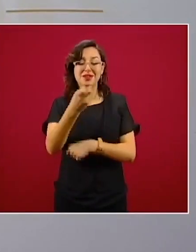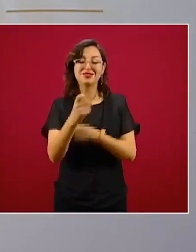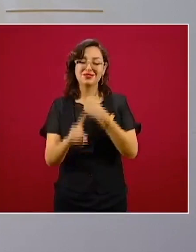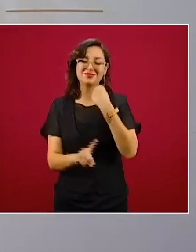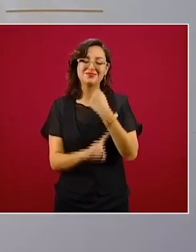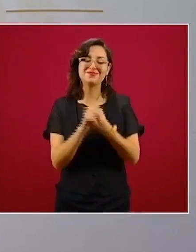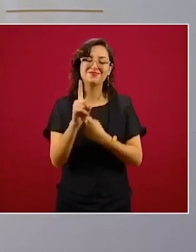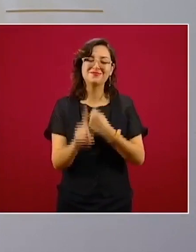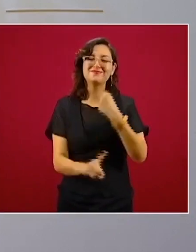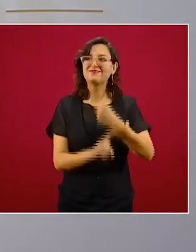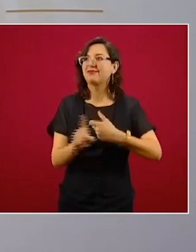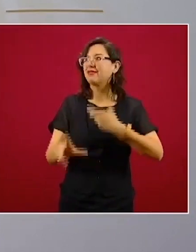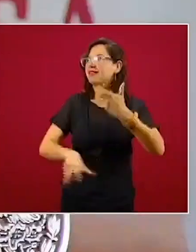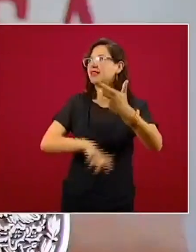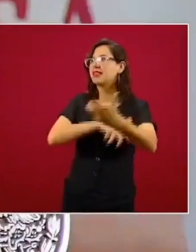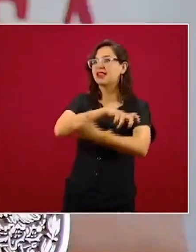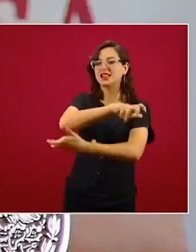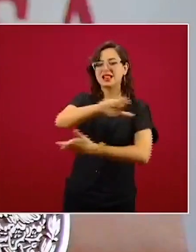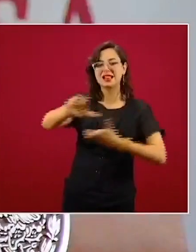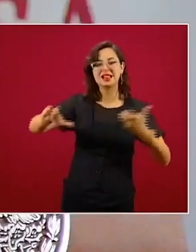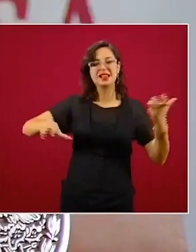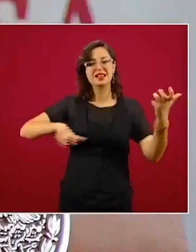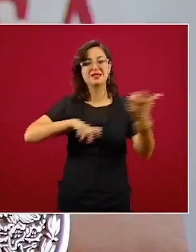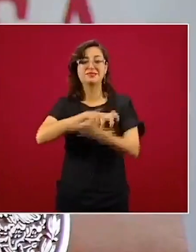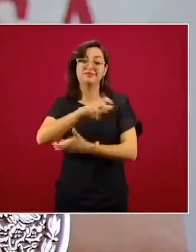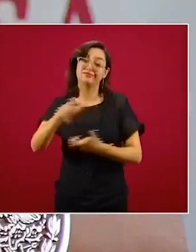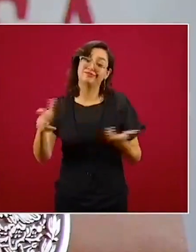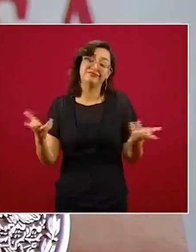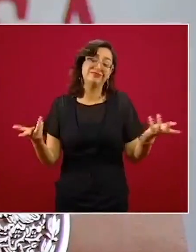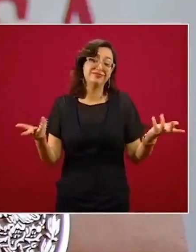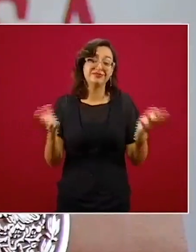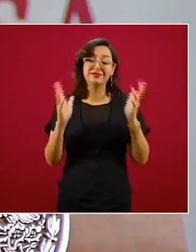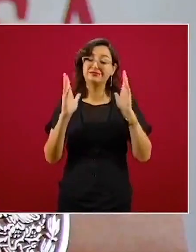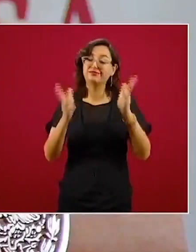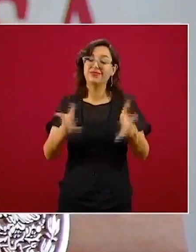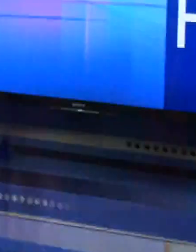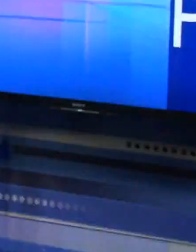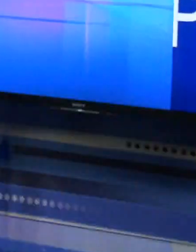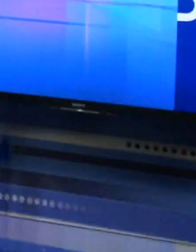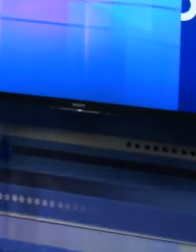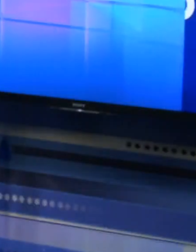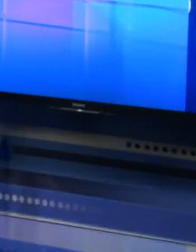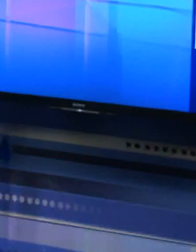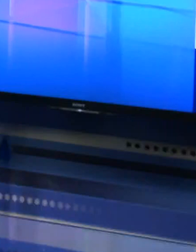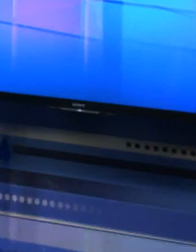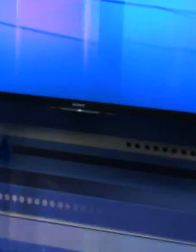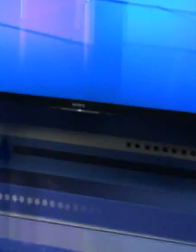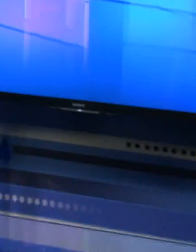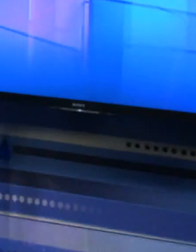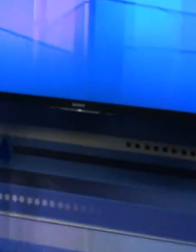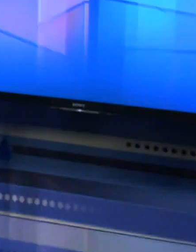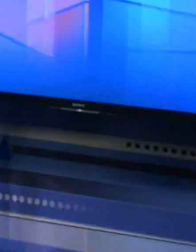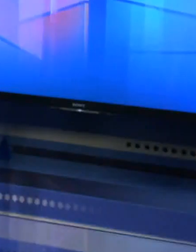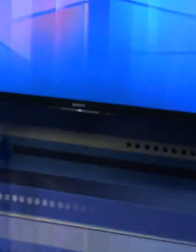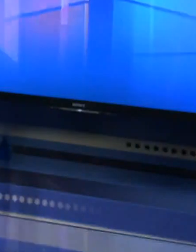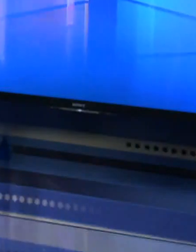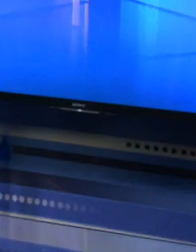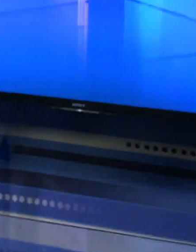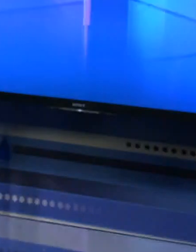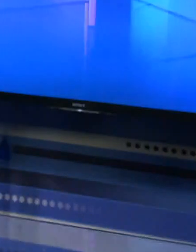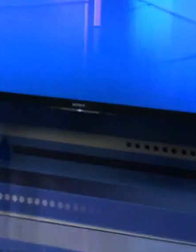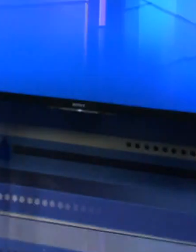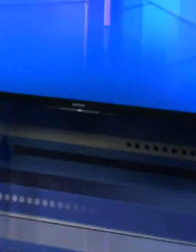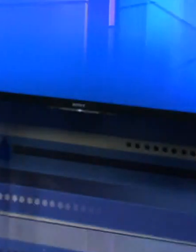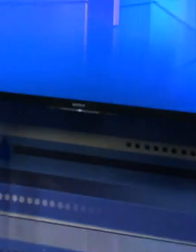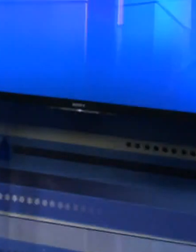Ya hizo agua. Y bueno, en información nacional, la